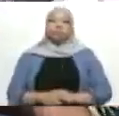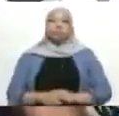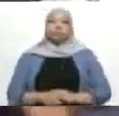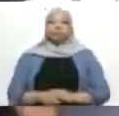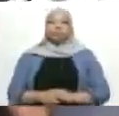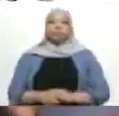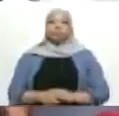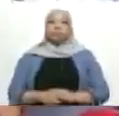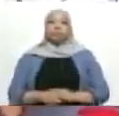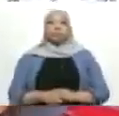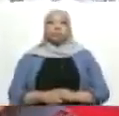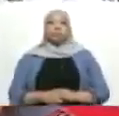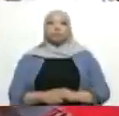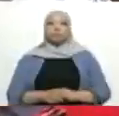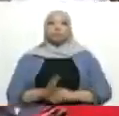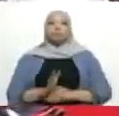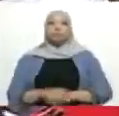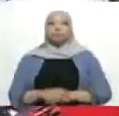seca.